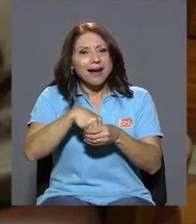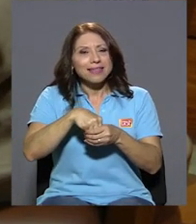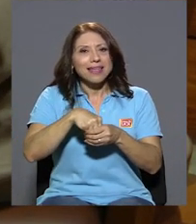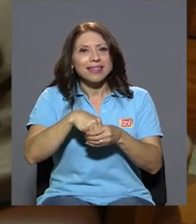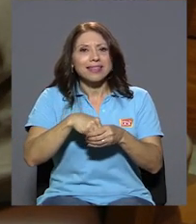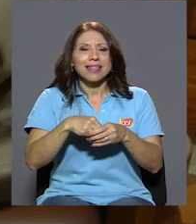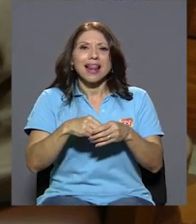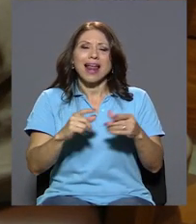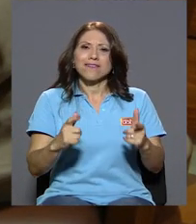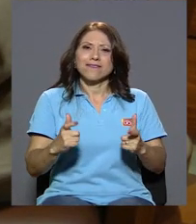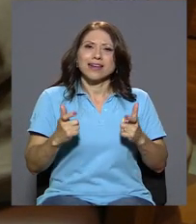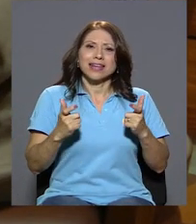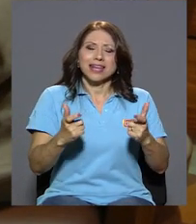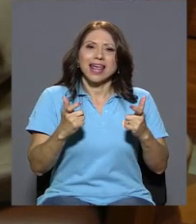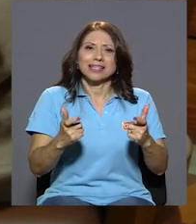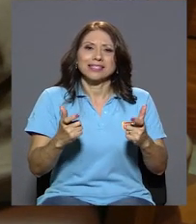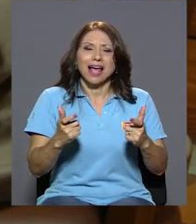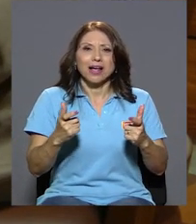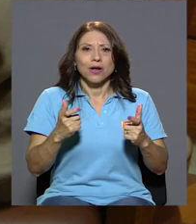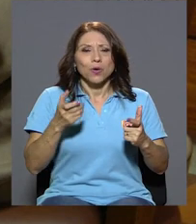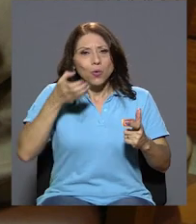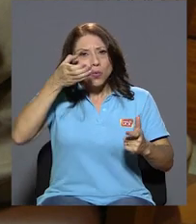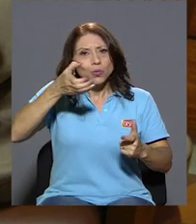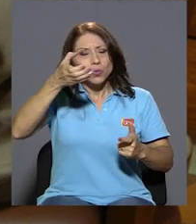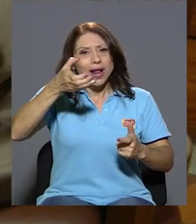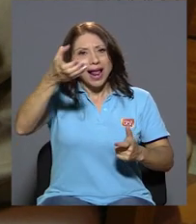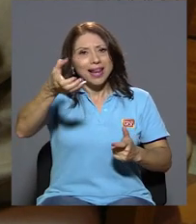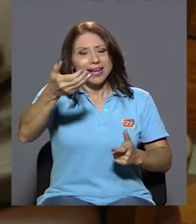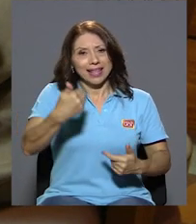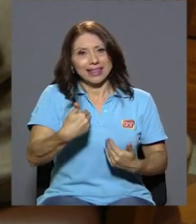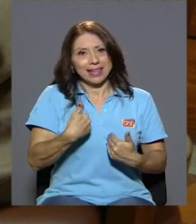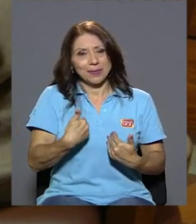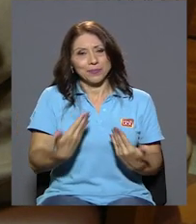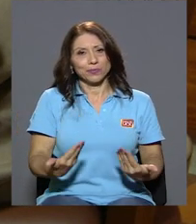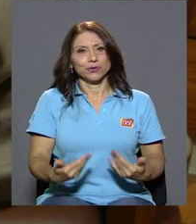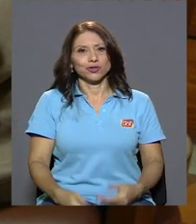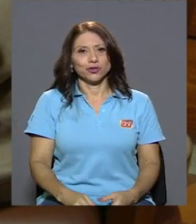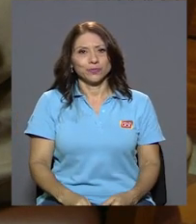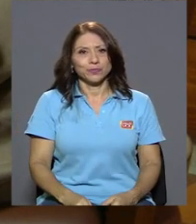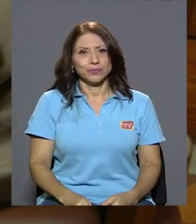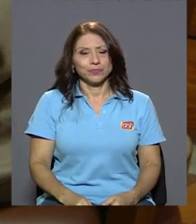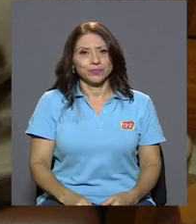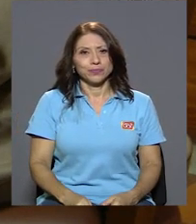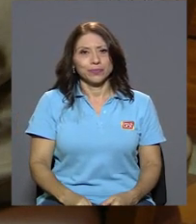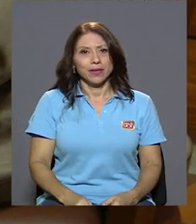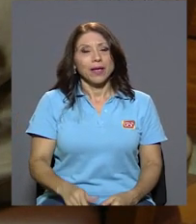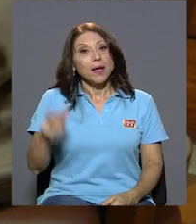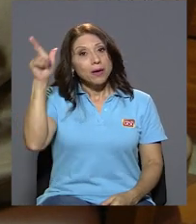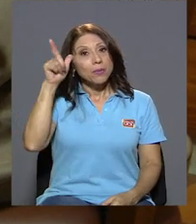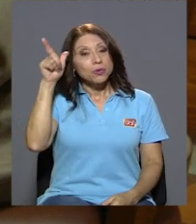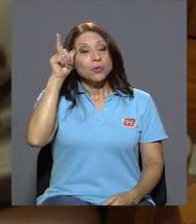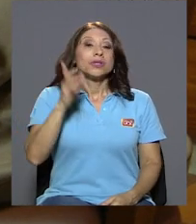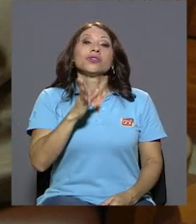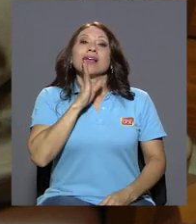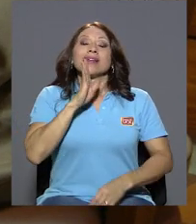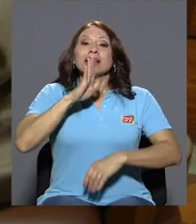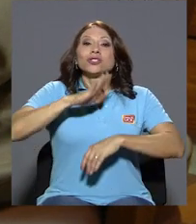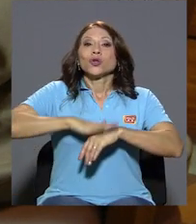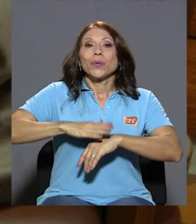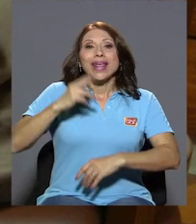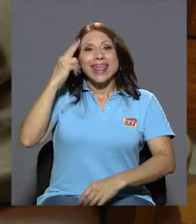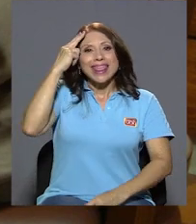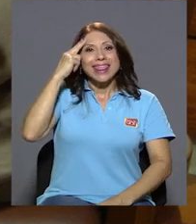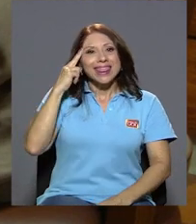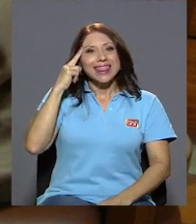la riqueza cultural que tiene que nosotros tenemos por supuesto que al hablar de